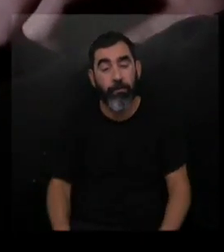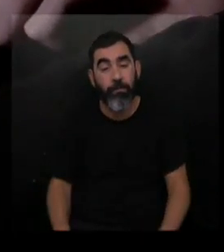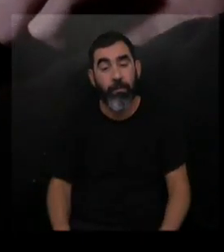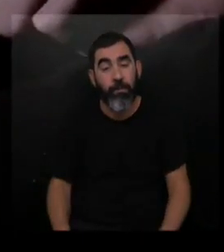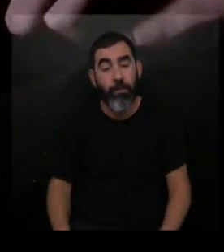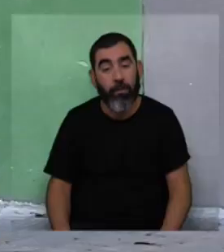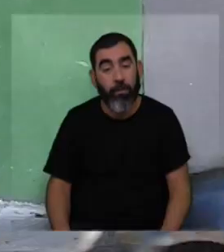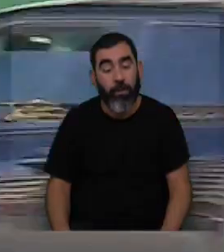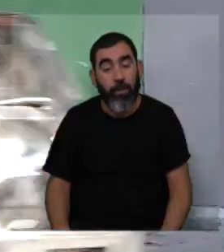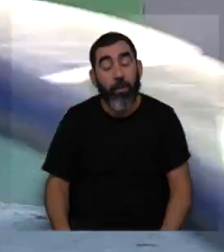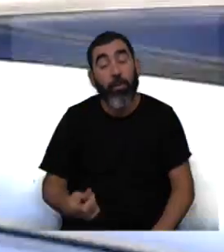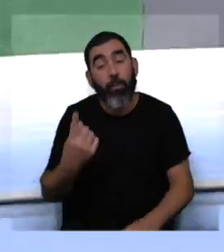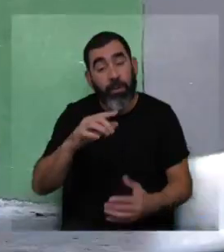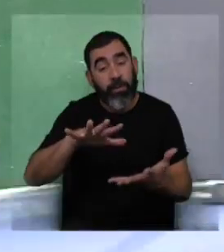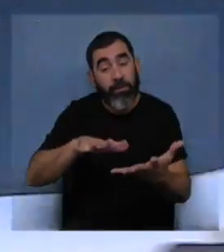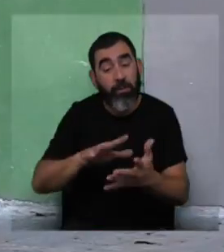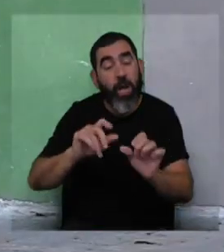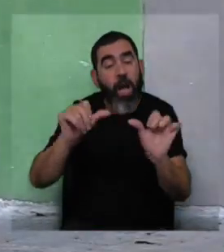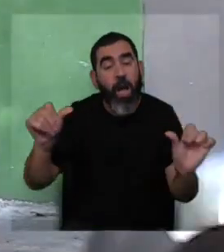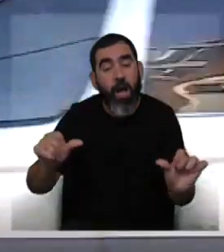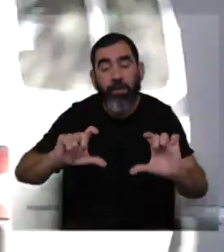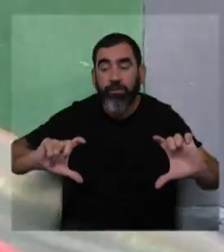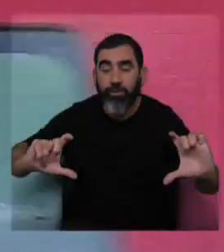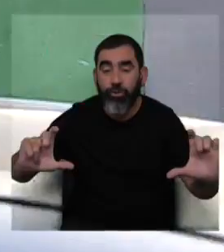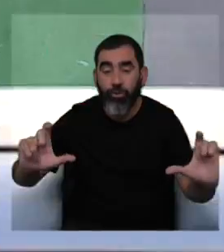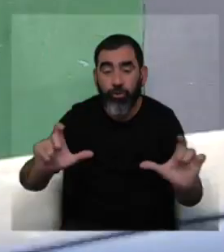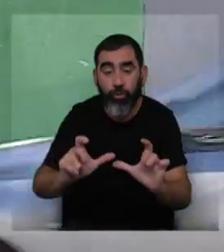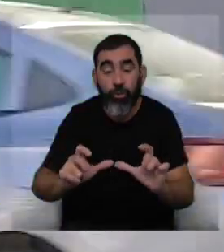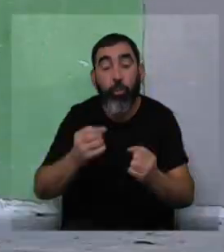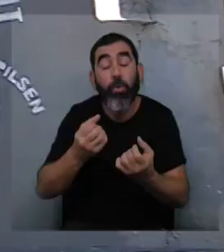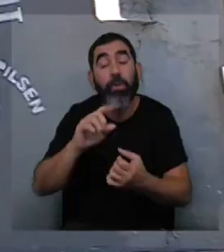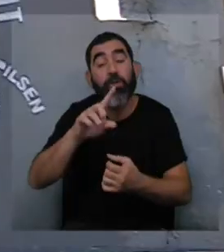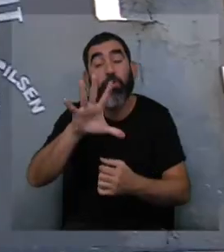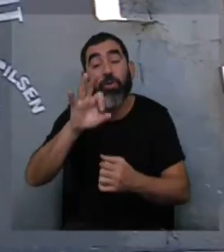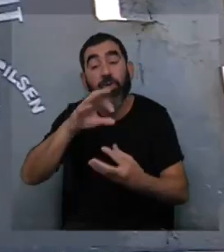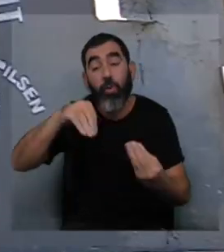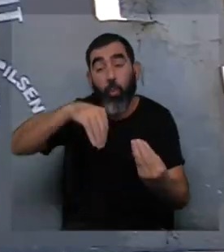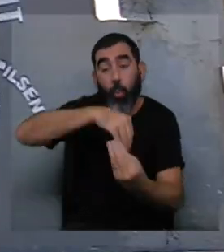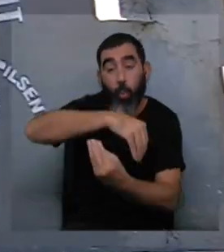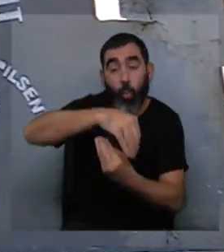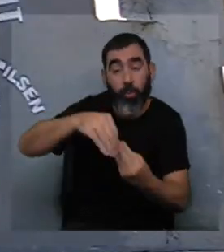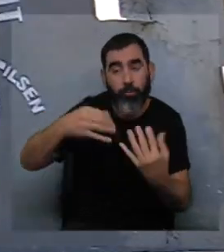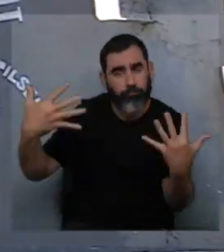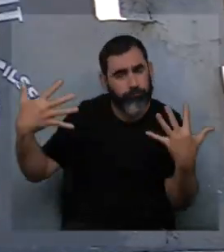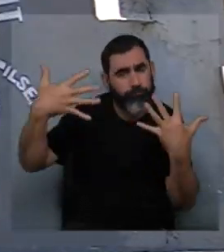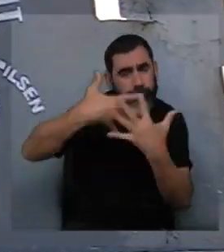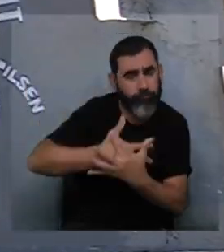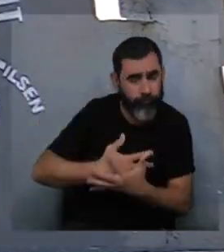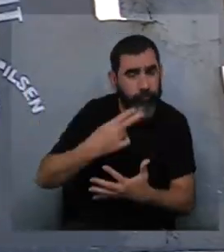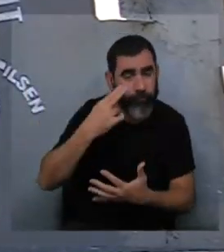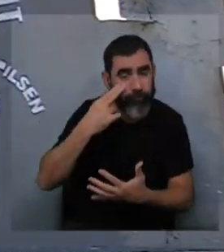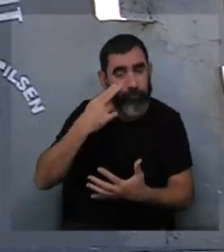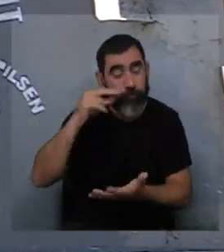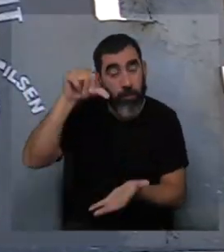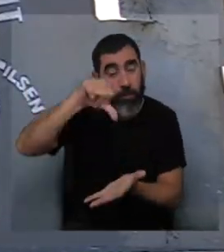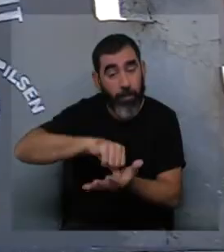Creo que frente a esa situación hay que tener acciones de mitigación, porque son 150 familias y es un golpe muy duro para